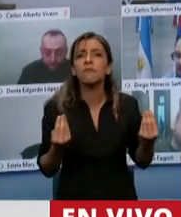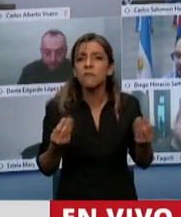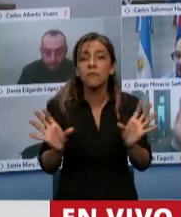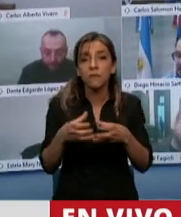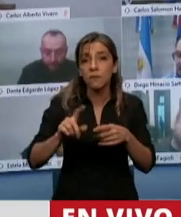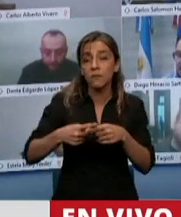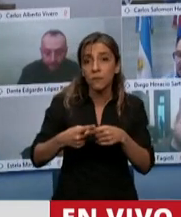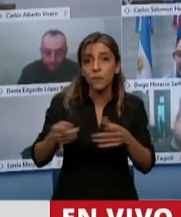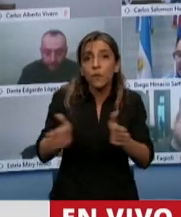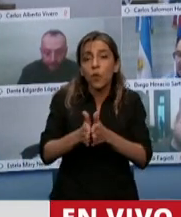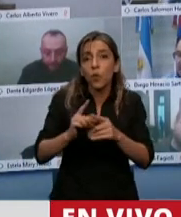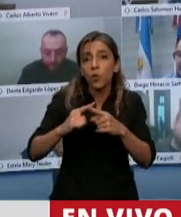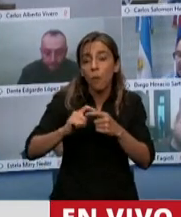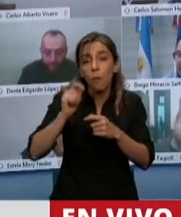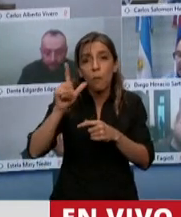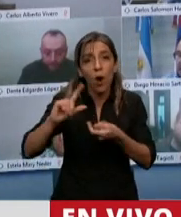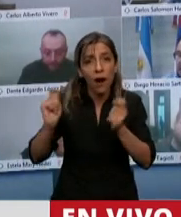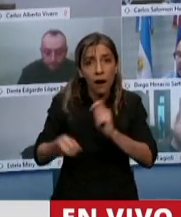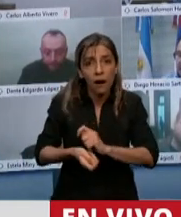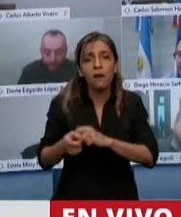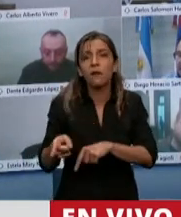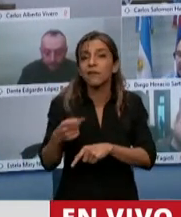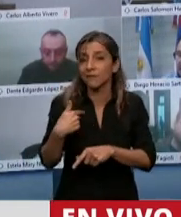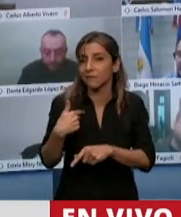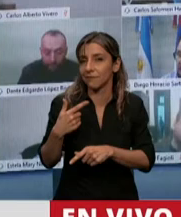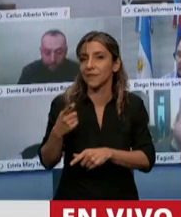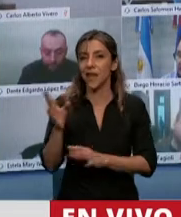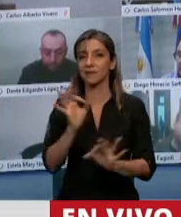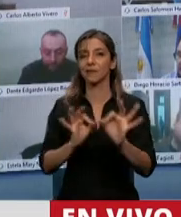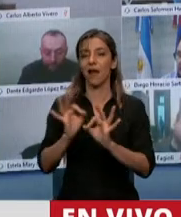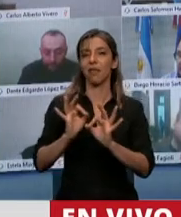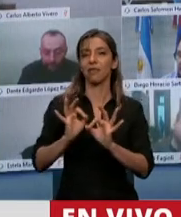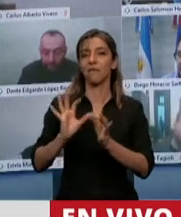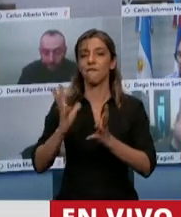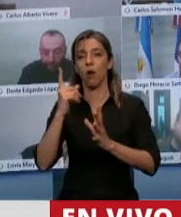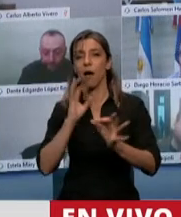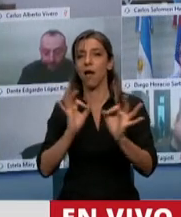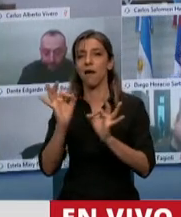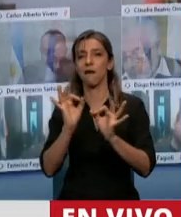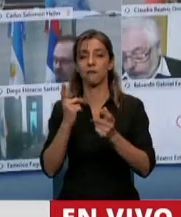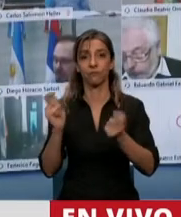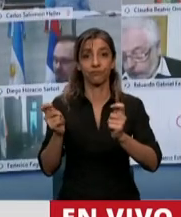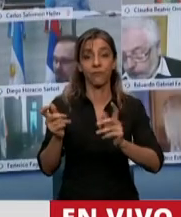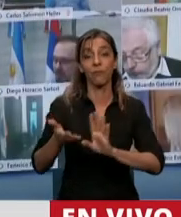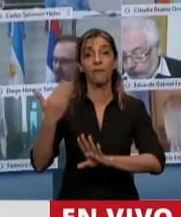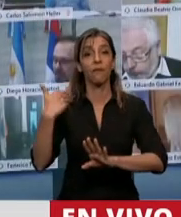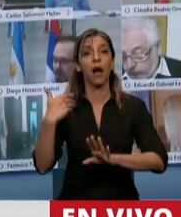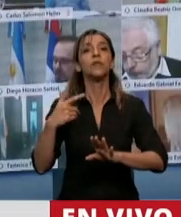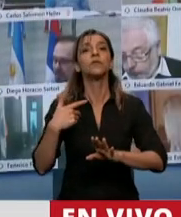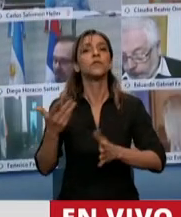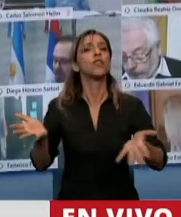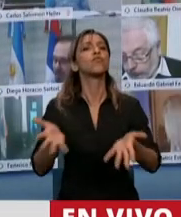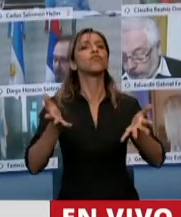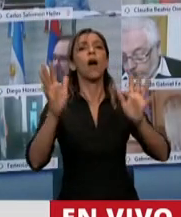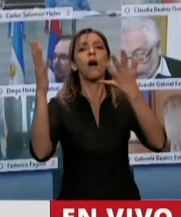por el Cambio modificó su estrategia. Se terminaron ya los momentos donde estimulaban los aplausos en los